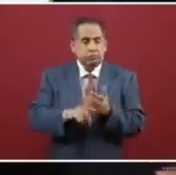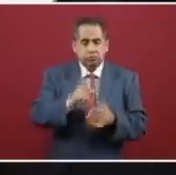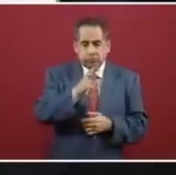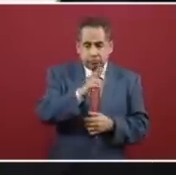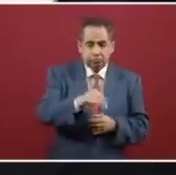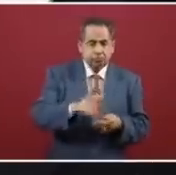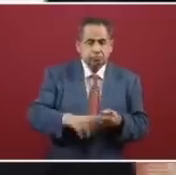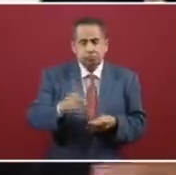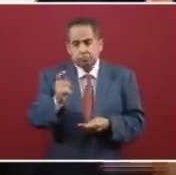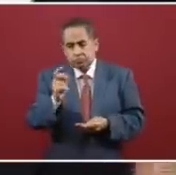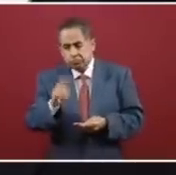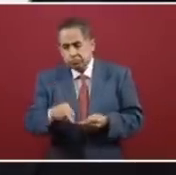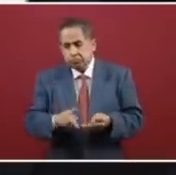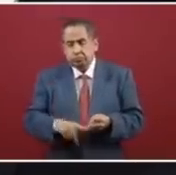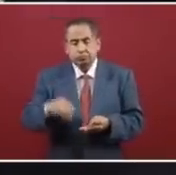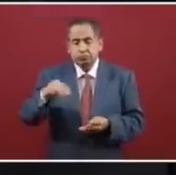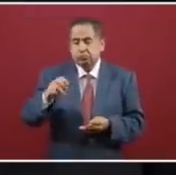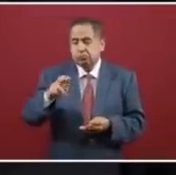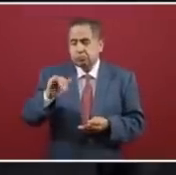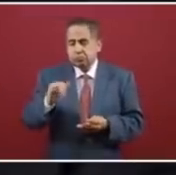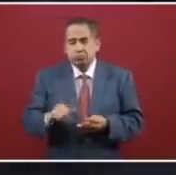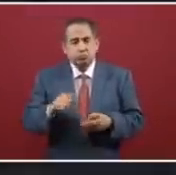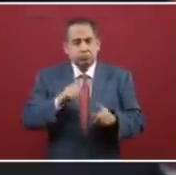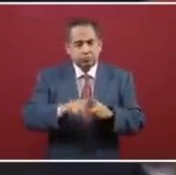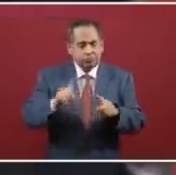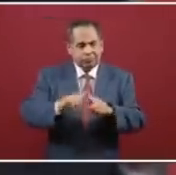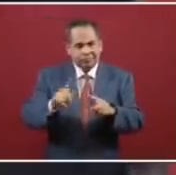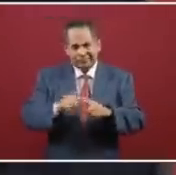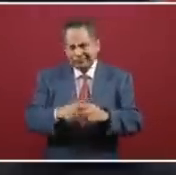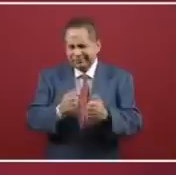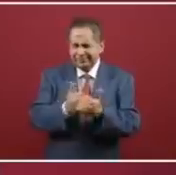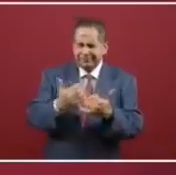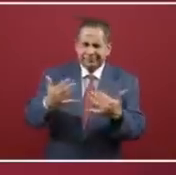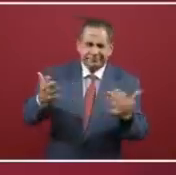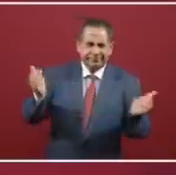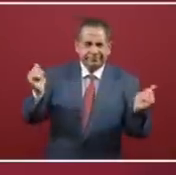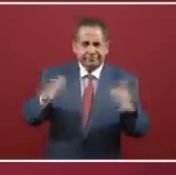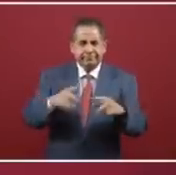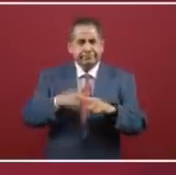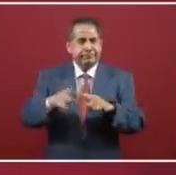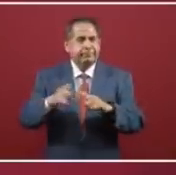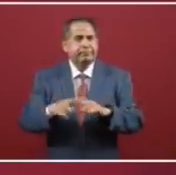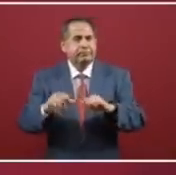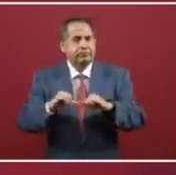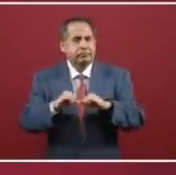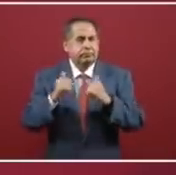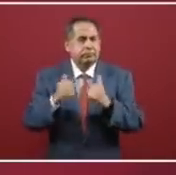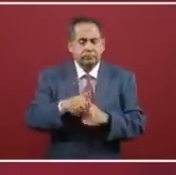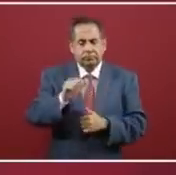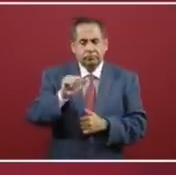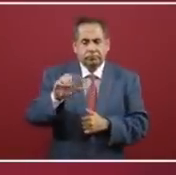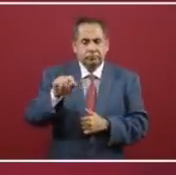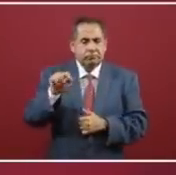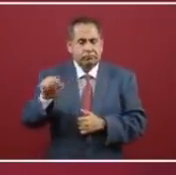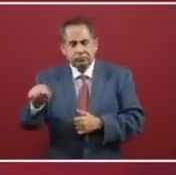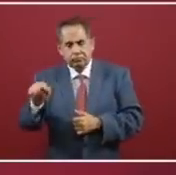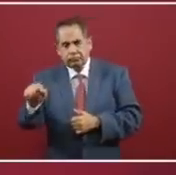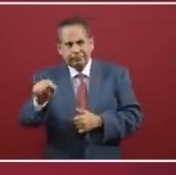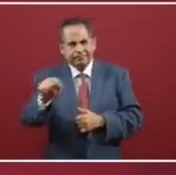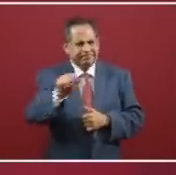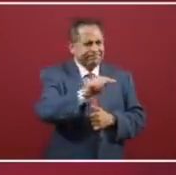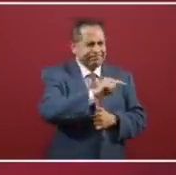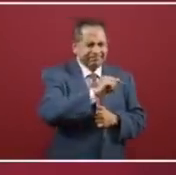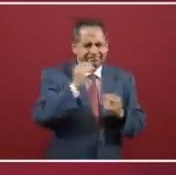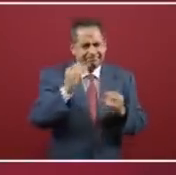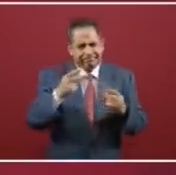habían del pan habían de morena habían de organizaciones sociales